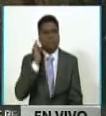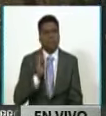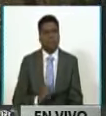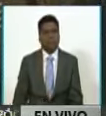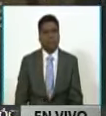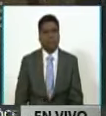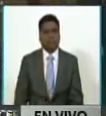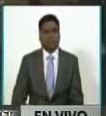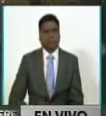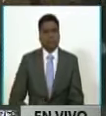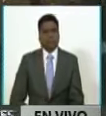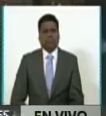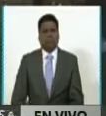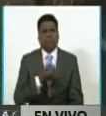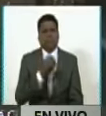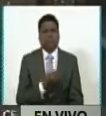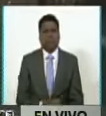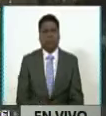Compañeros y compañeras,